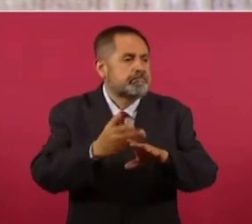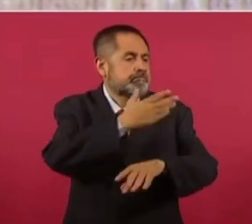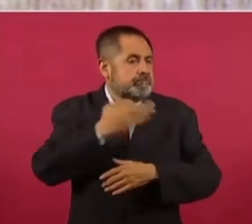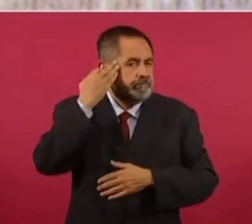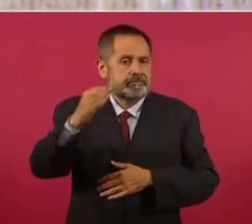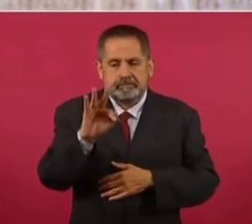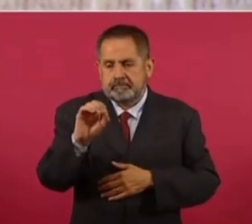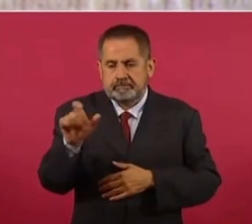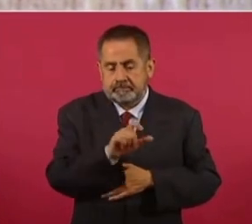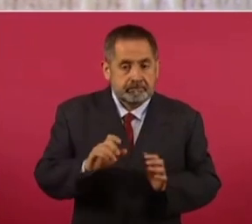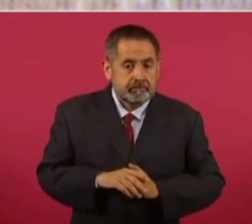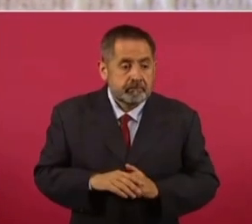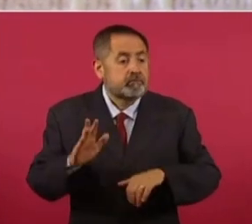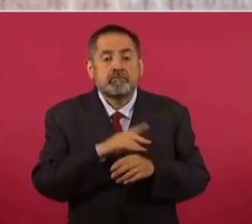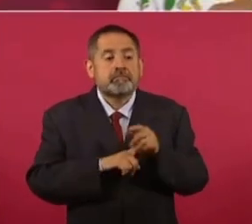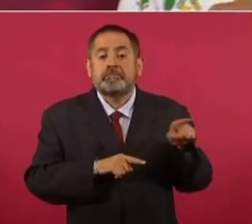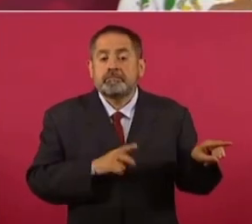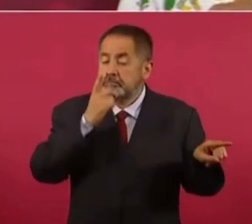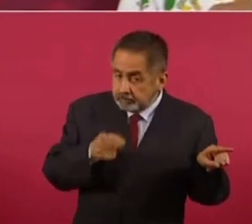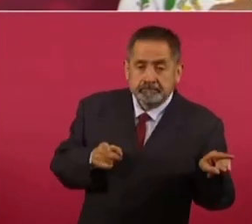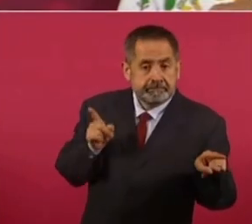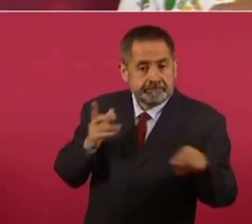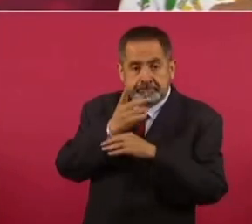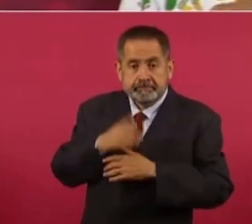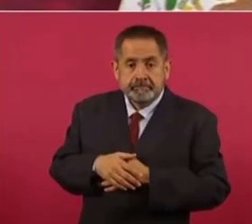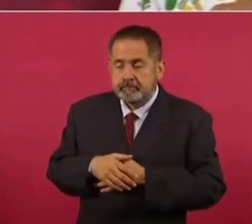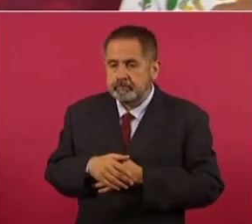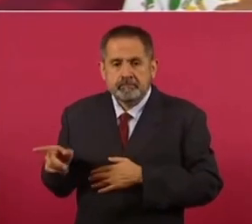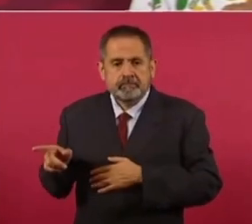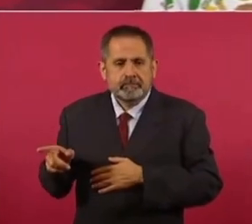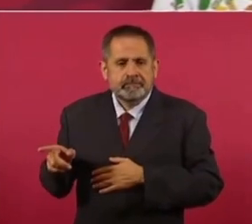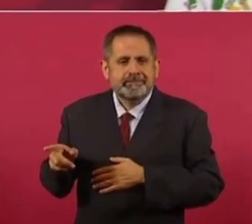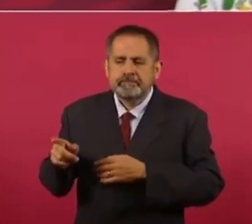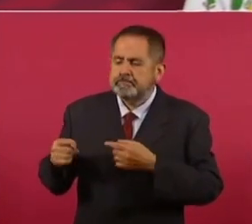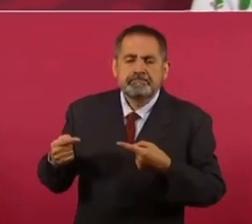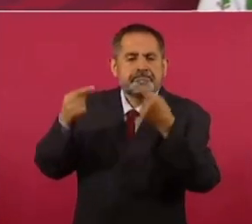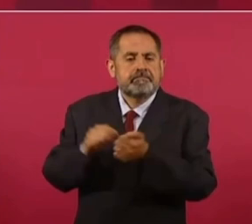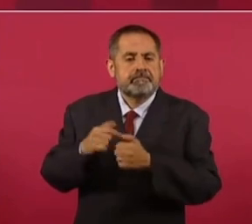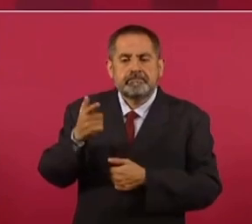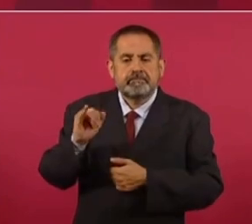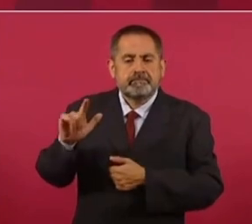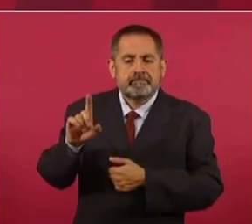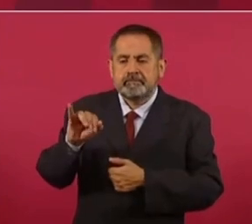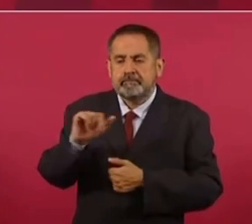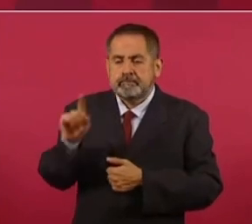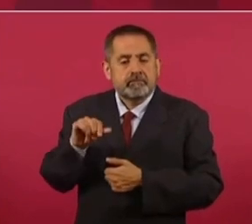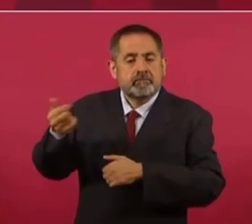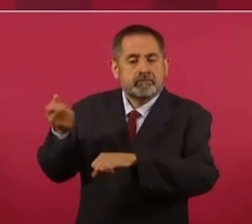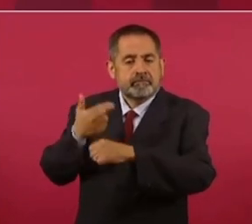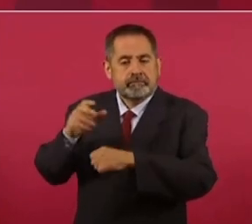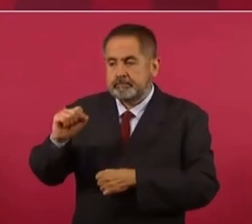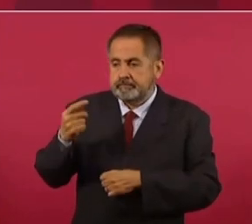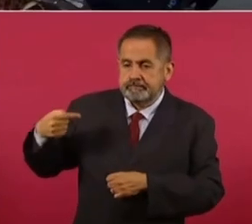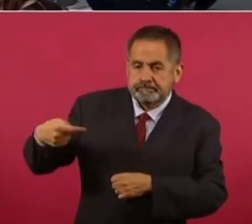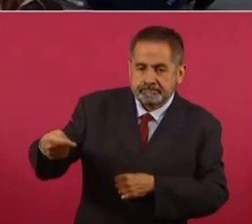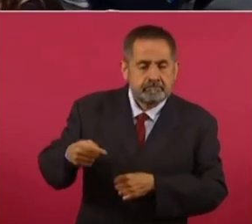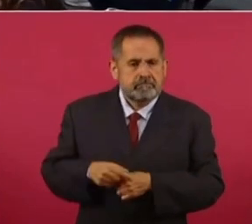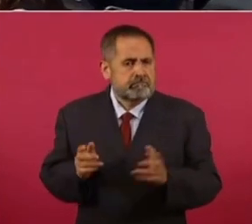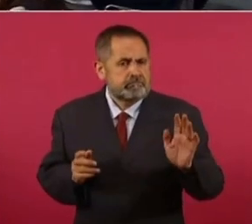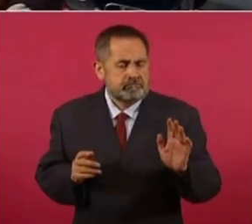Fox, porque ellos aseguran que por una diferencia con Gil Díaz y luego con otros secretarios de Hacienda,